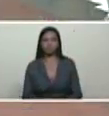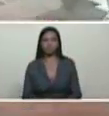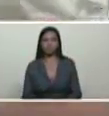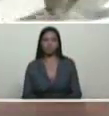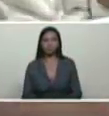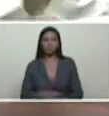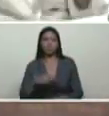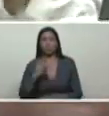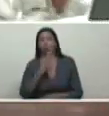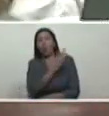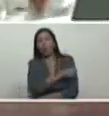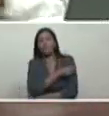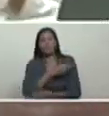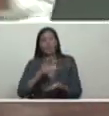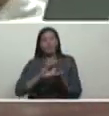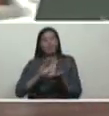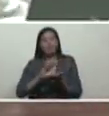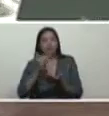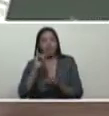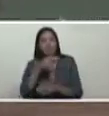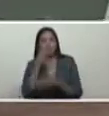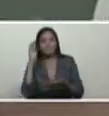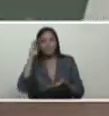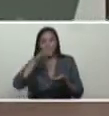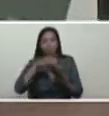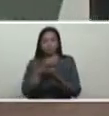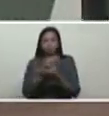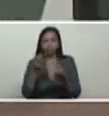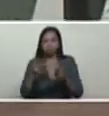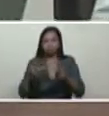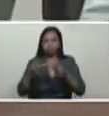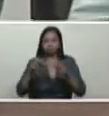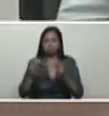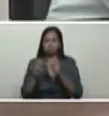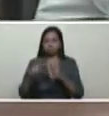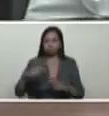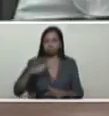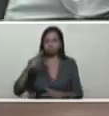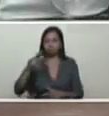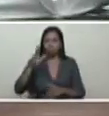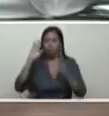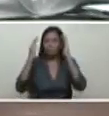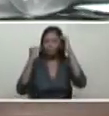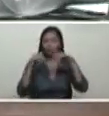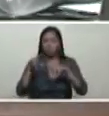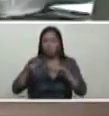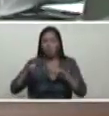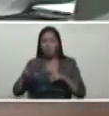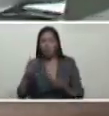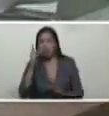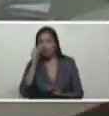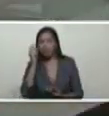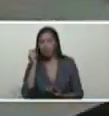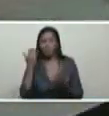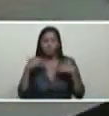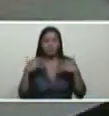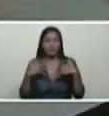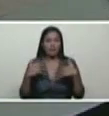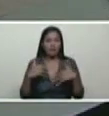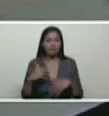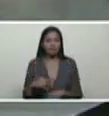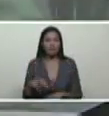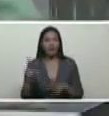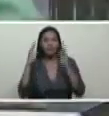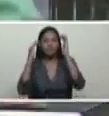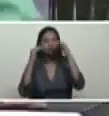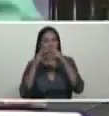Hospital Central de Maracay, qué bella sala de atención pediátrica. La atención de los